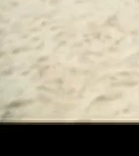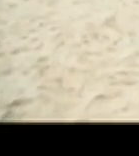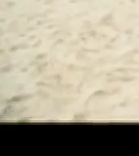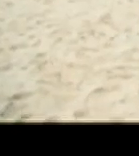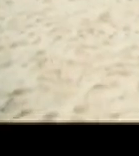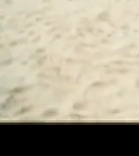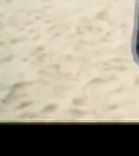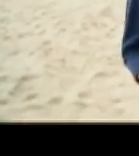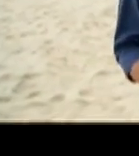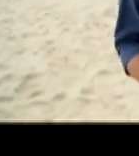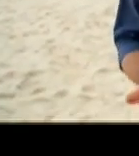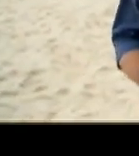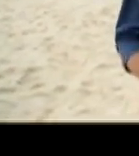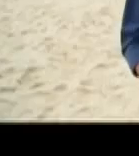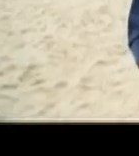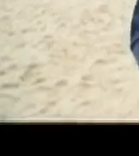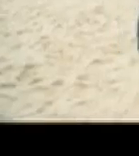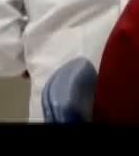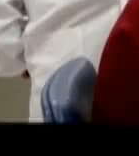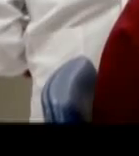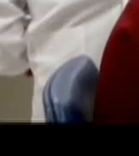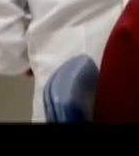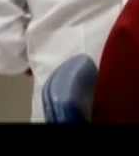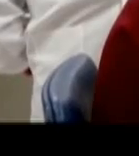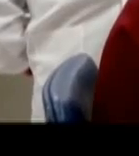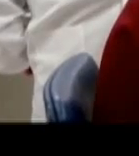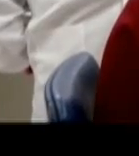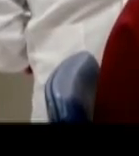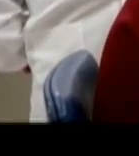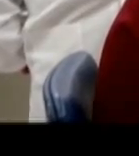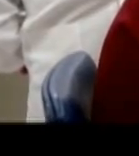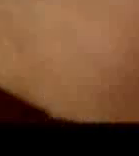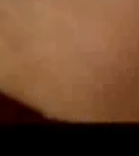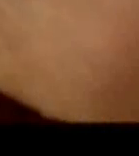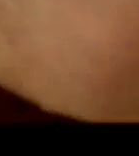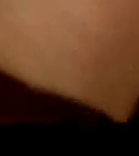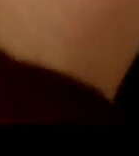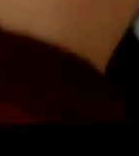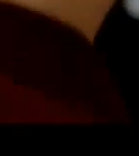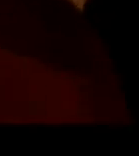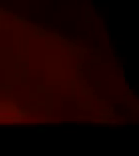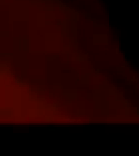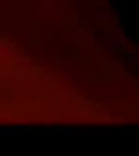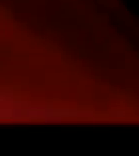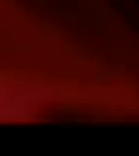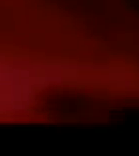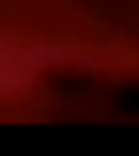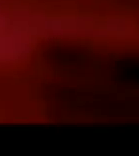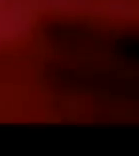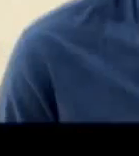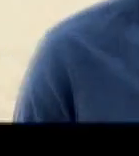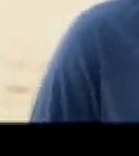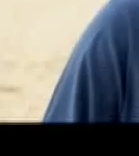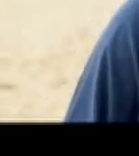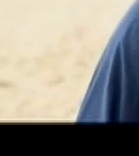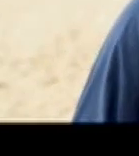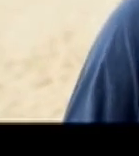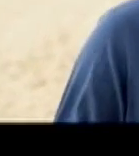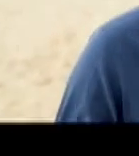el doble. Suena ciencia ficción, pero ya hay quienes están trabajando para lograrlo. Y no solo vivir más, sino